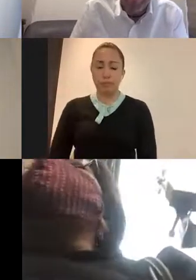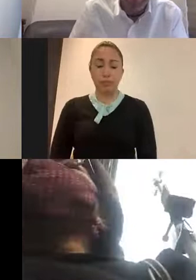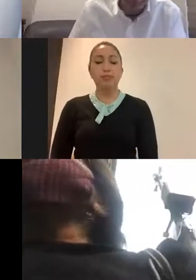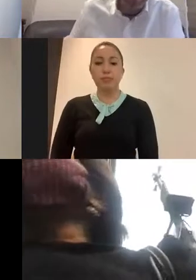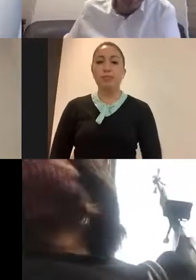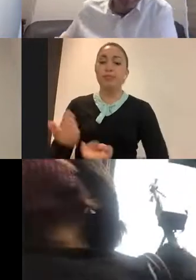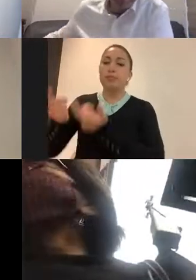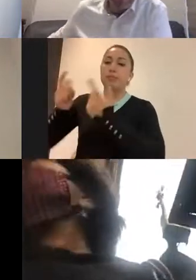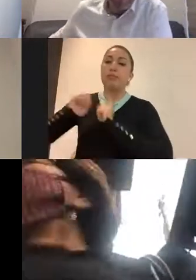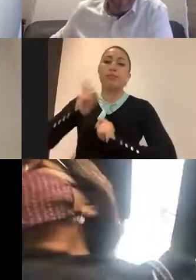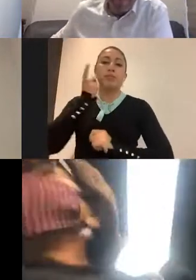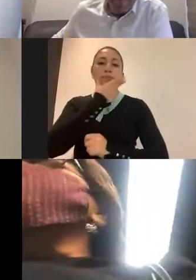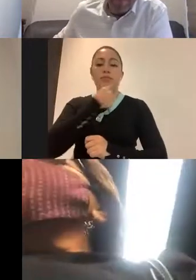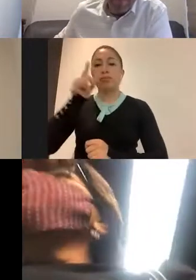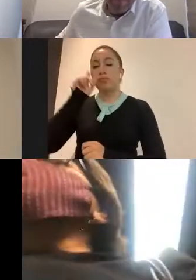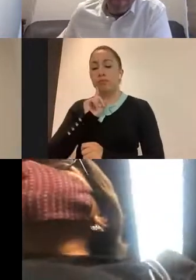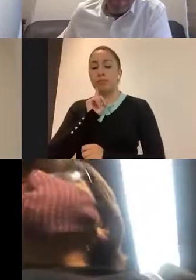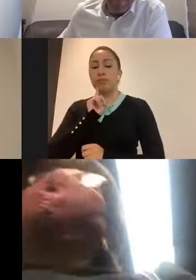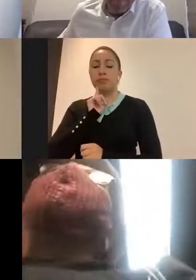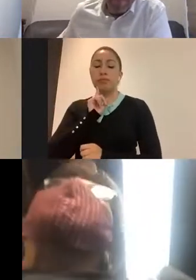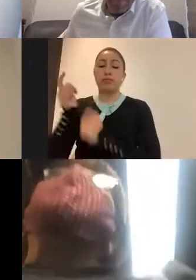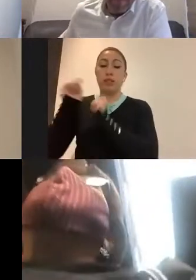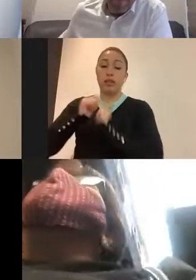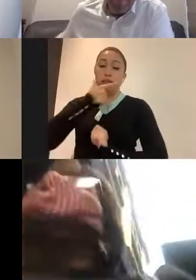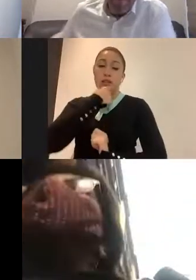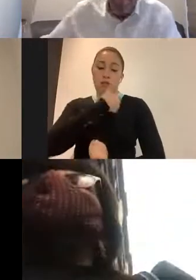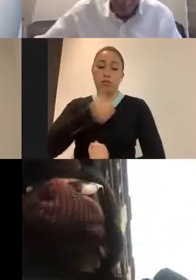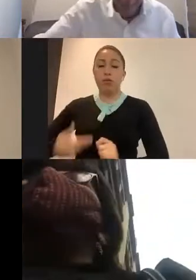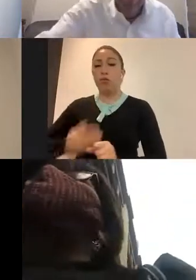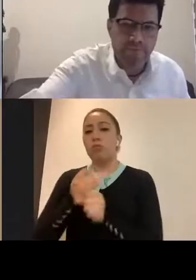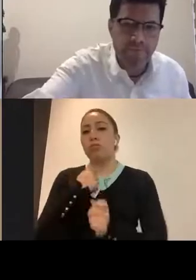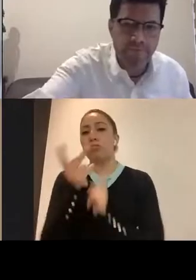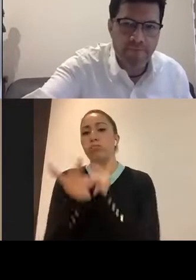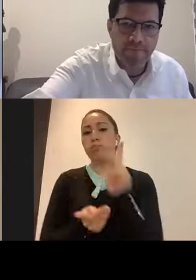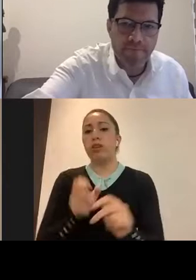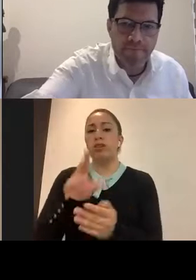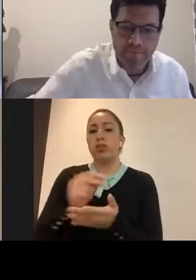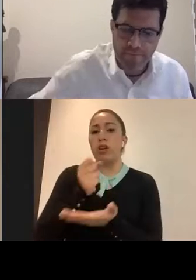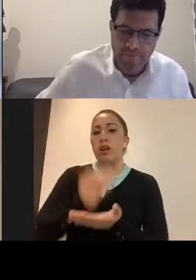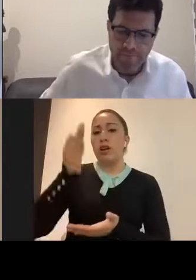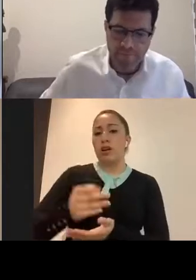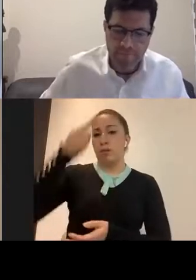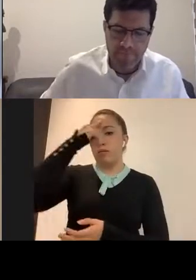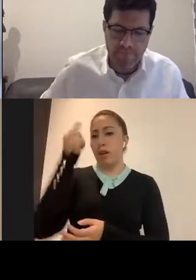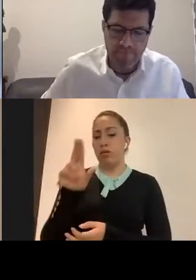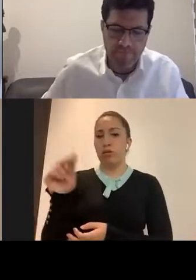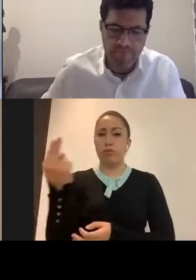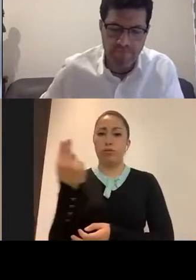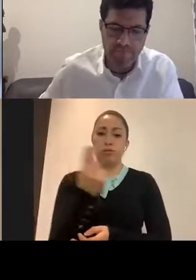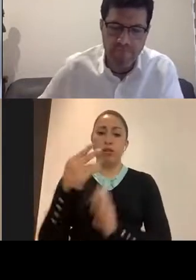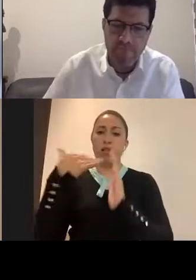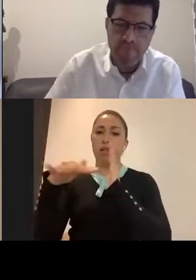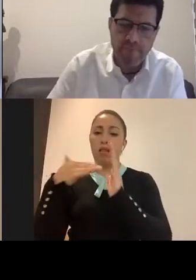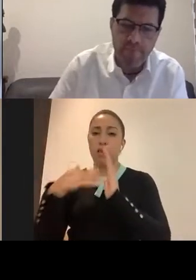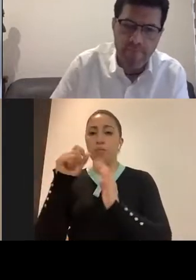de la presidencia, se consulta a las y los diputados si se encuentra alguien en contra de dispensar la lectura y aprobar